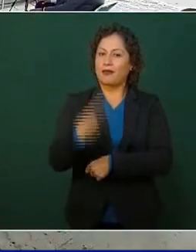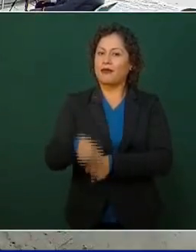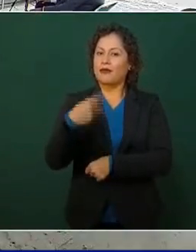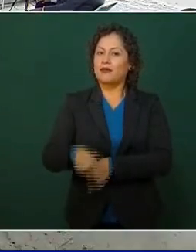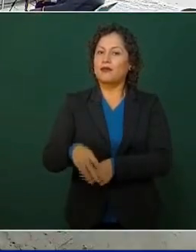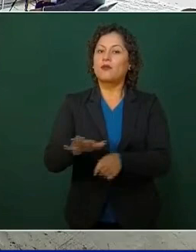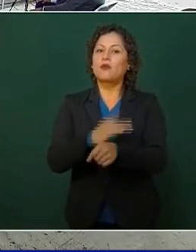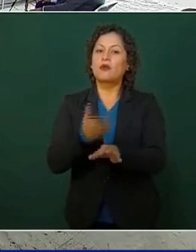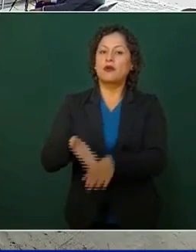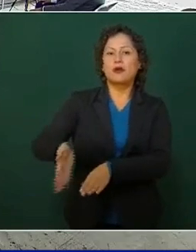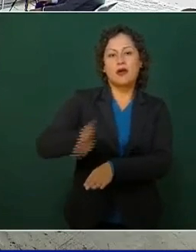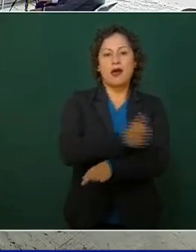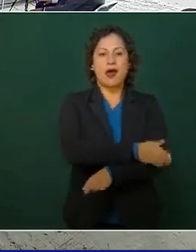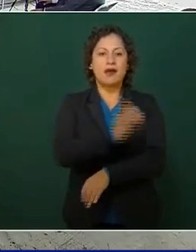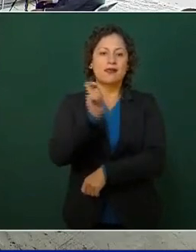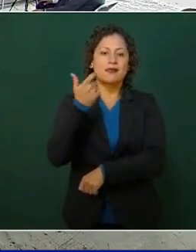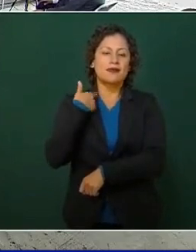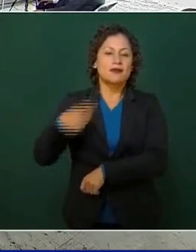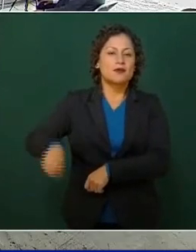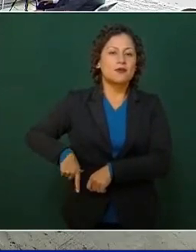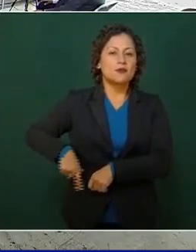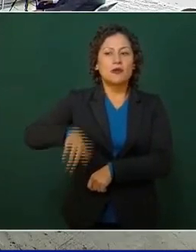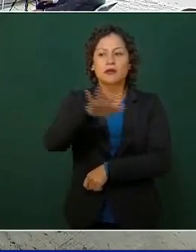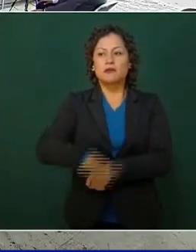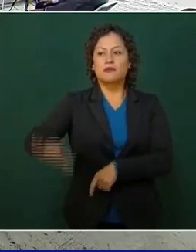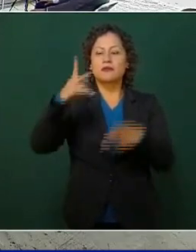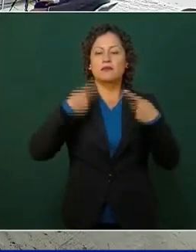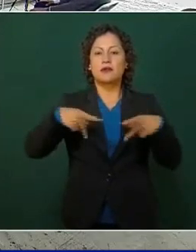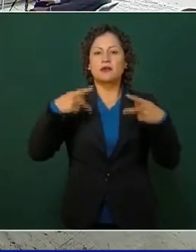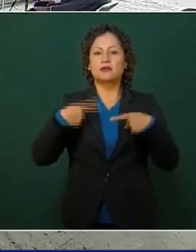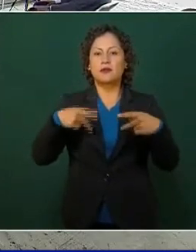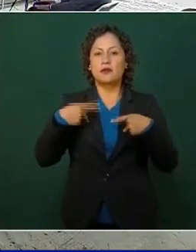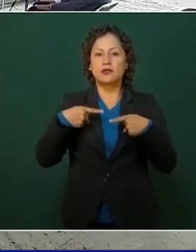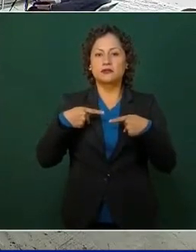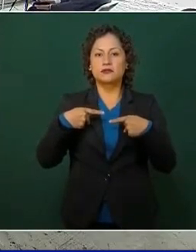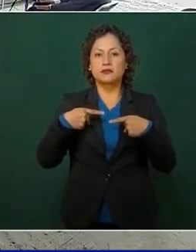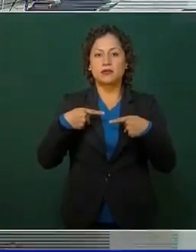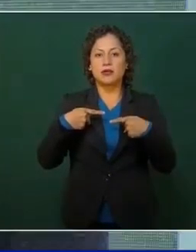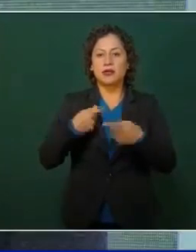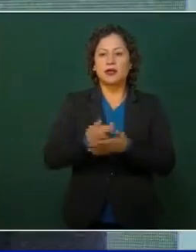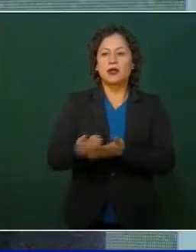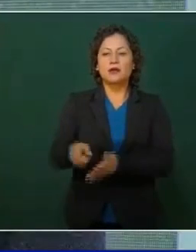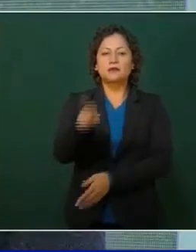les pagaban para eso, para callar,